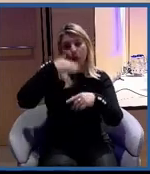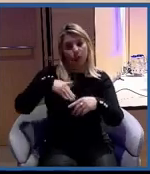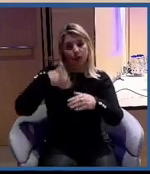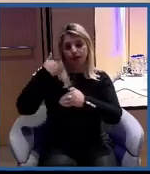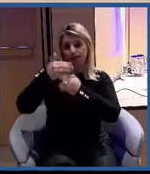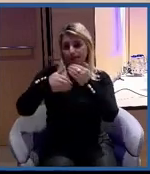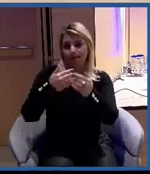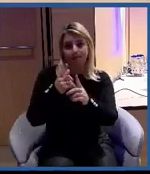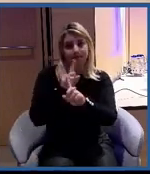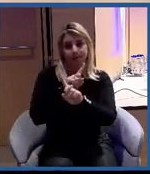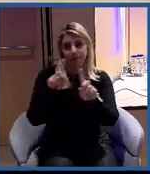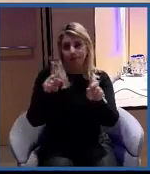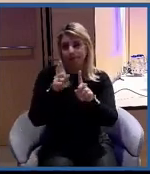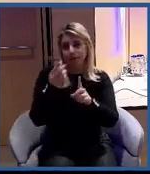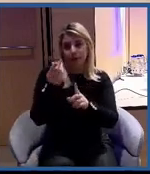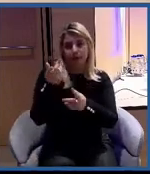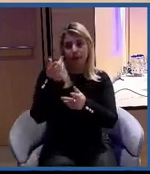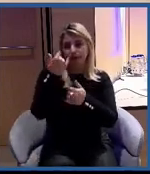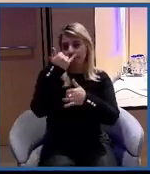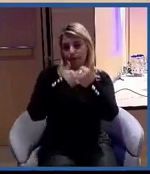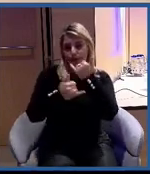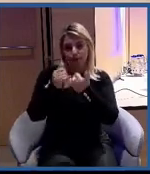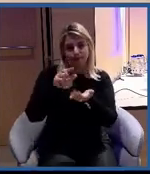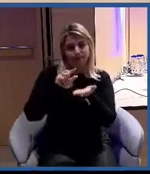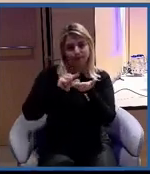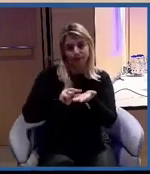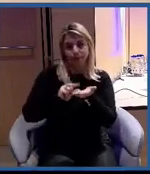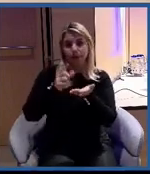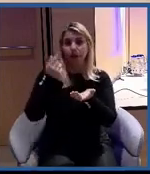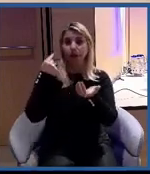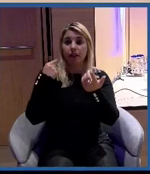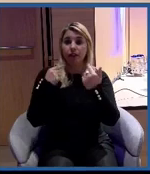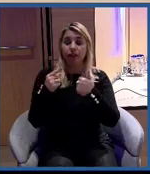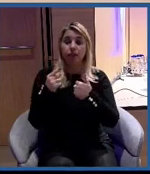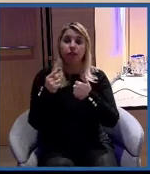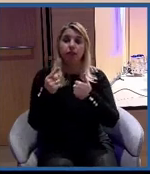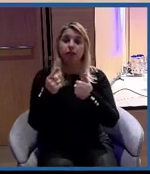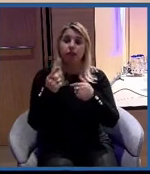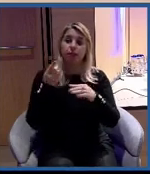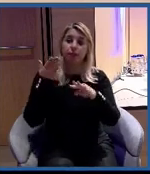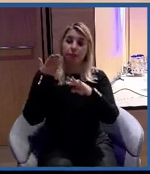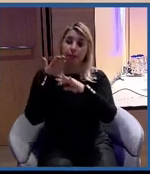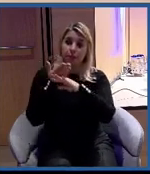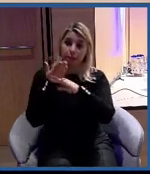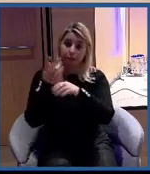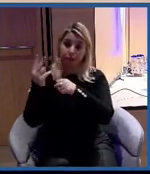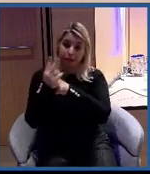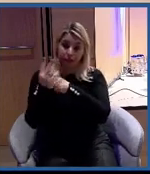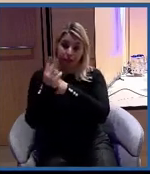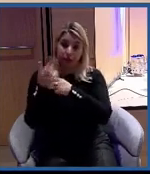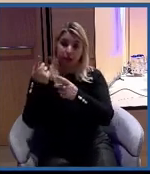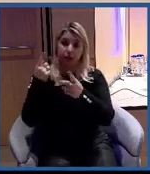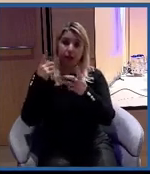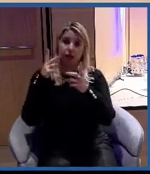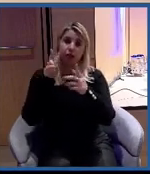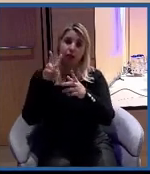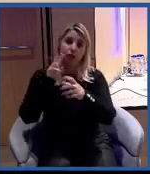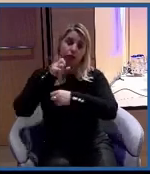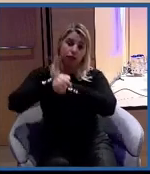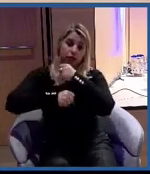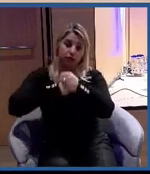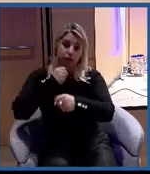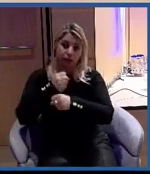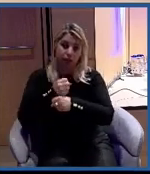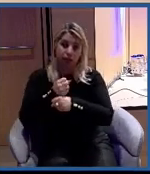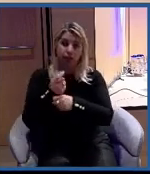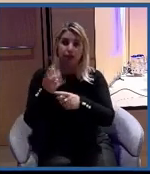esto nos llevó a presentar una acción de amparo en contra de la fiscal general eh fueron dos años perdimos la acción